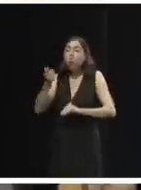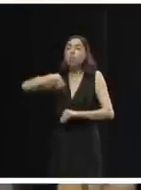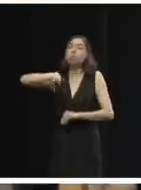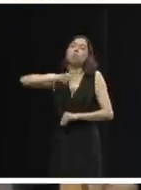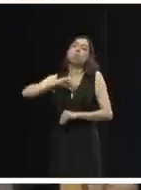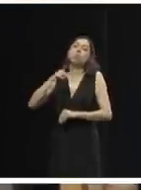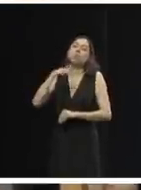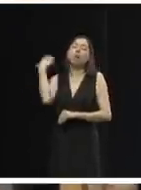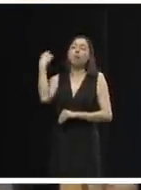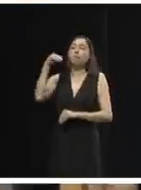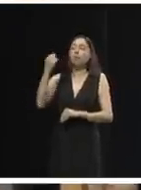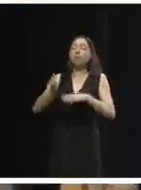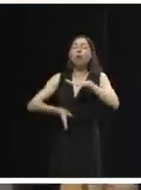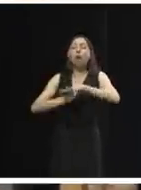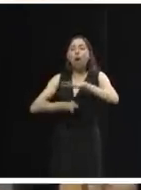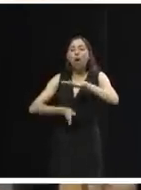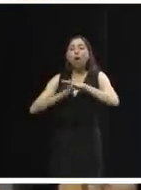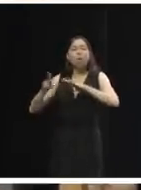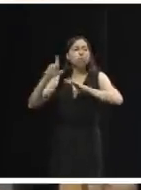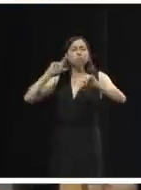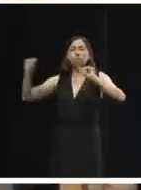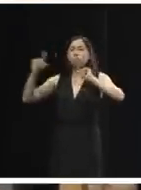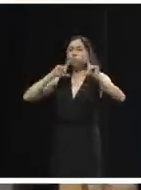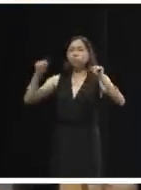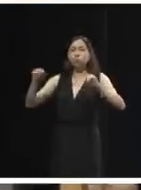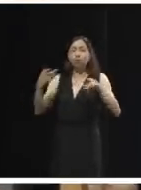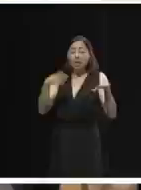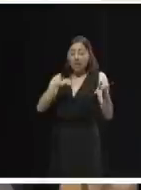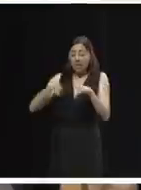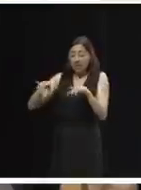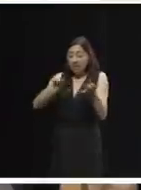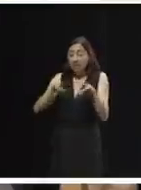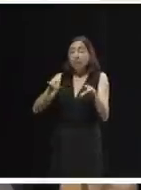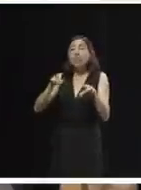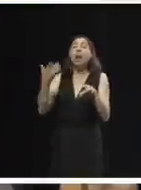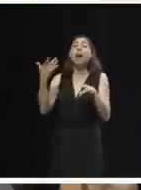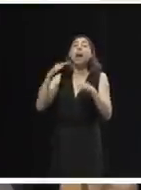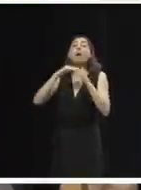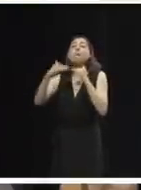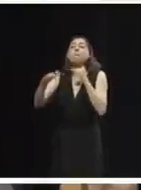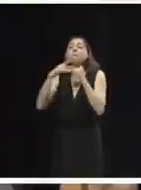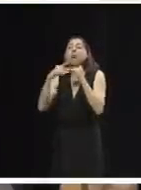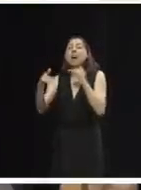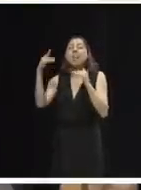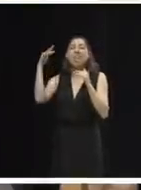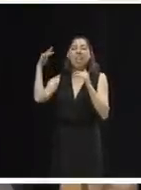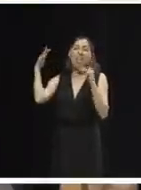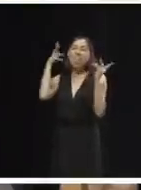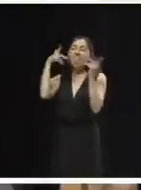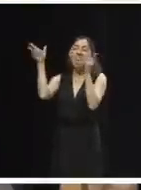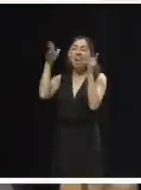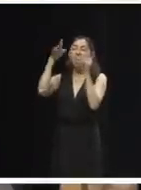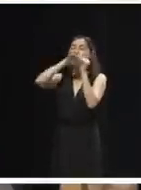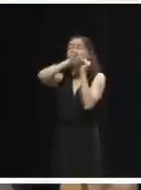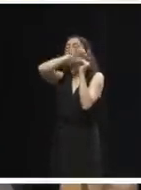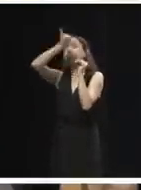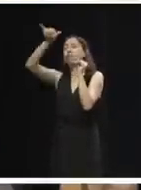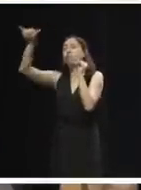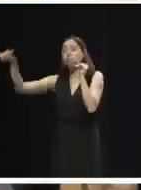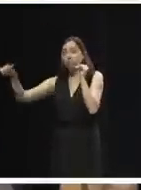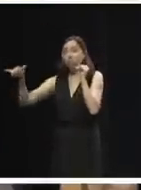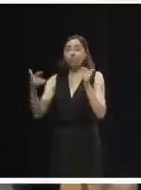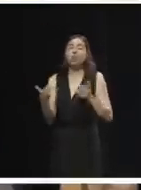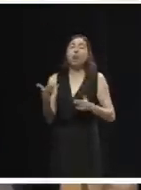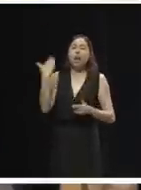seguir marchando por tierra, mar y aire, como decía la pobre Fátima Báñez. Y